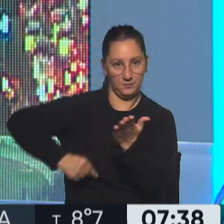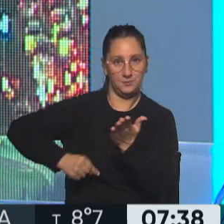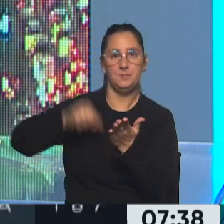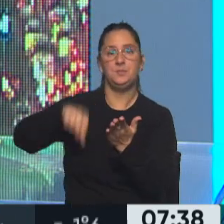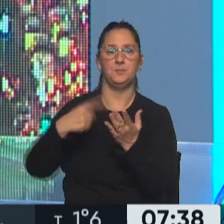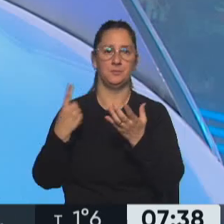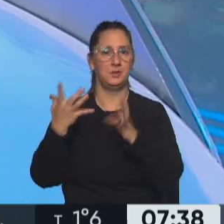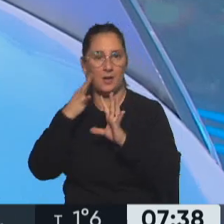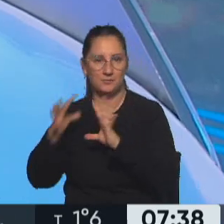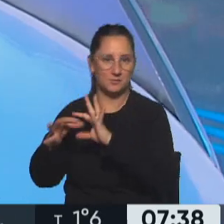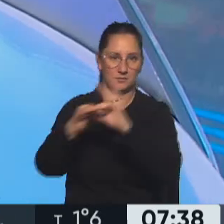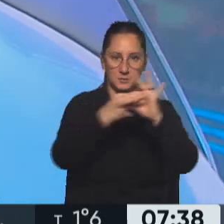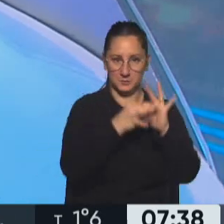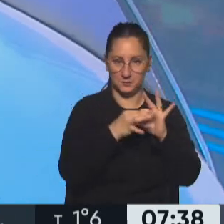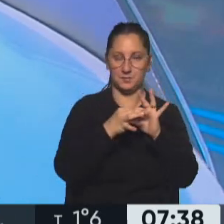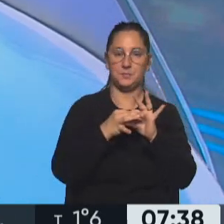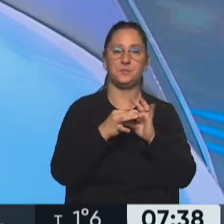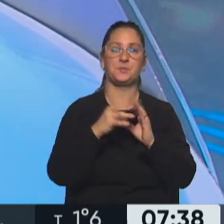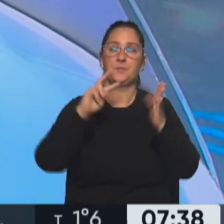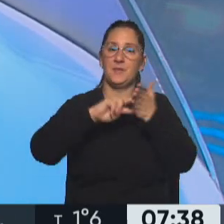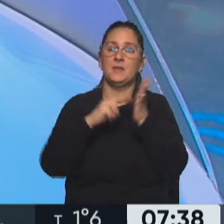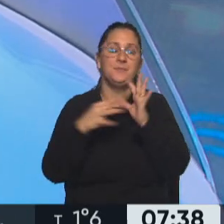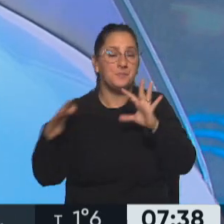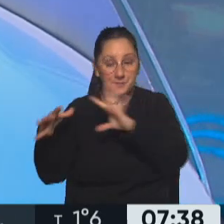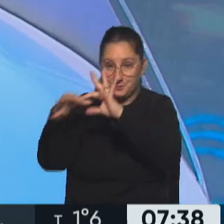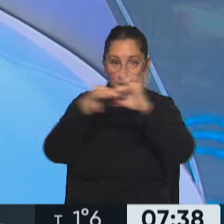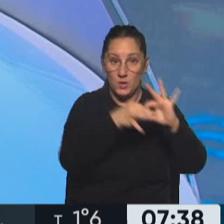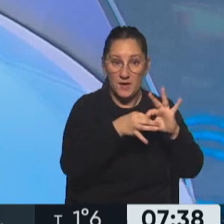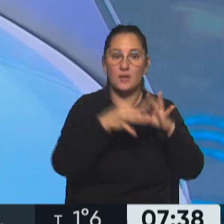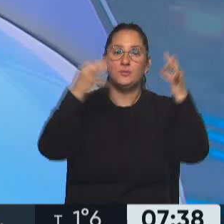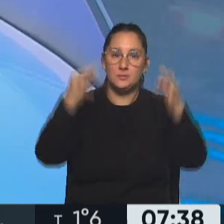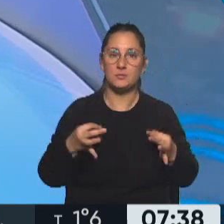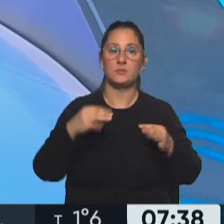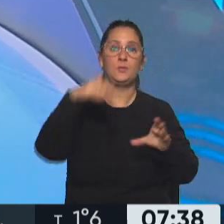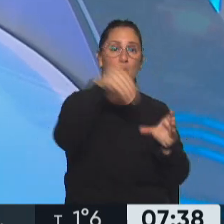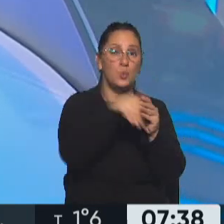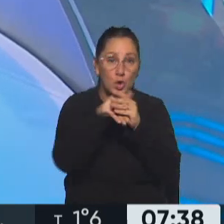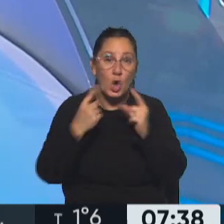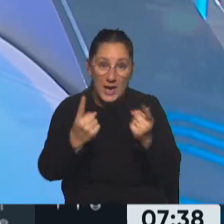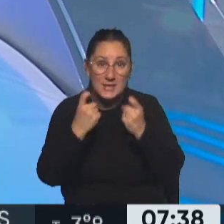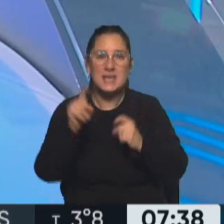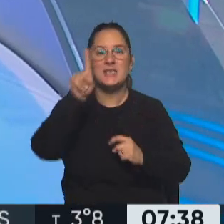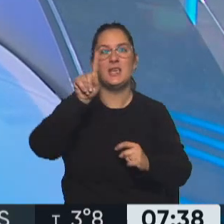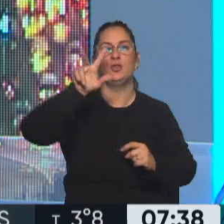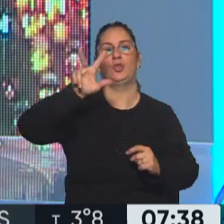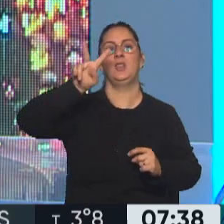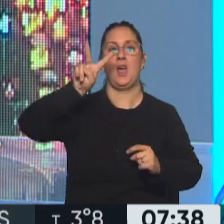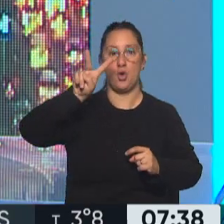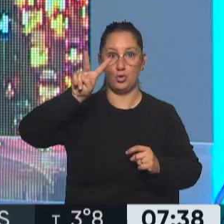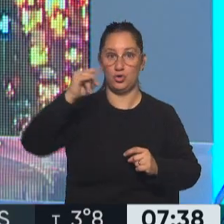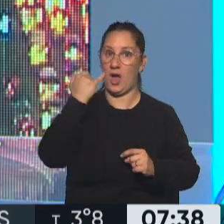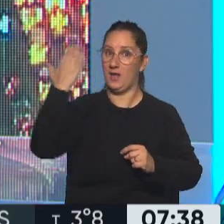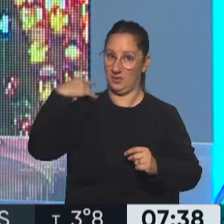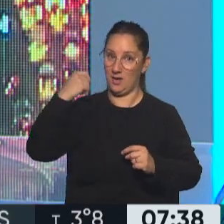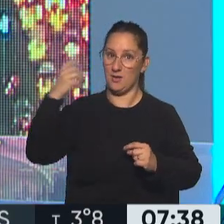una unificación. Lograr esta unificación sería que tengan los votos necesarios, 132 votos habían